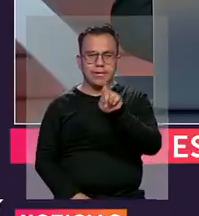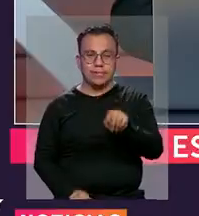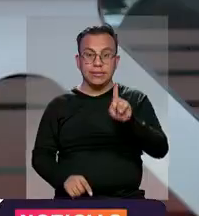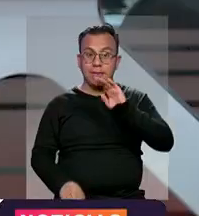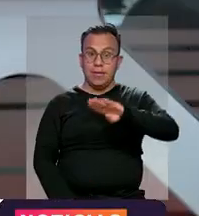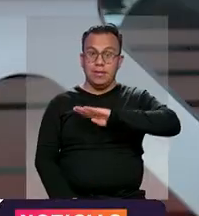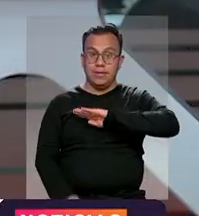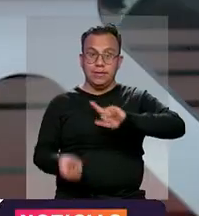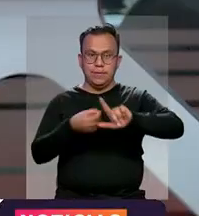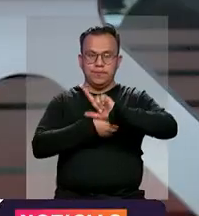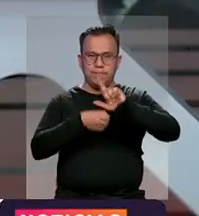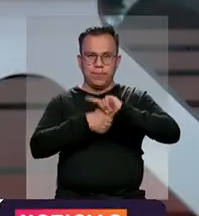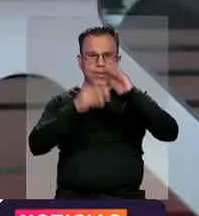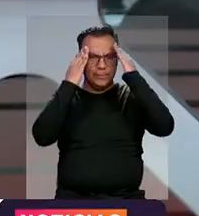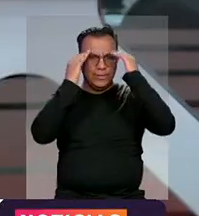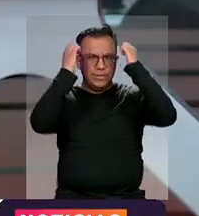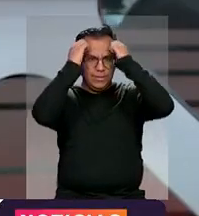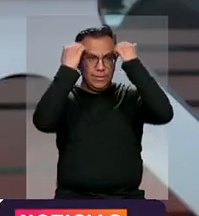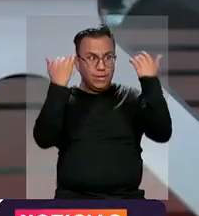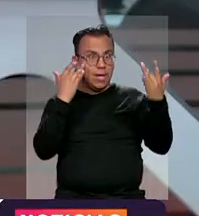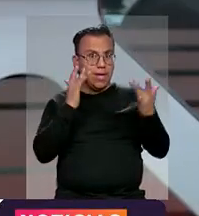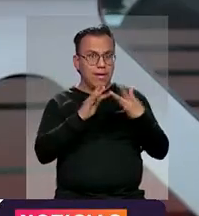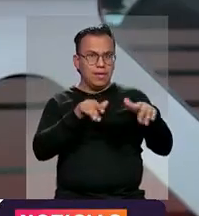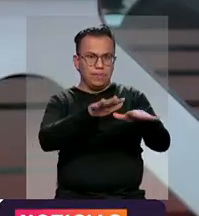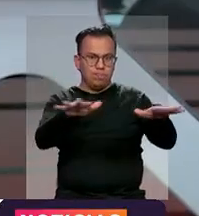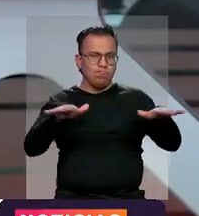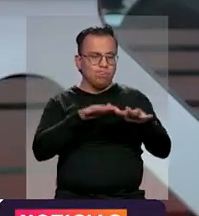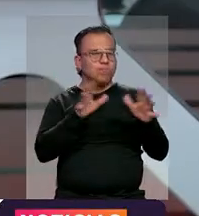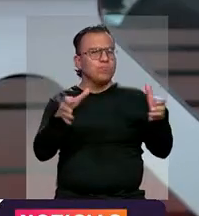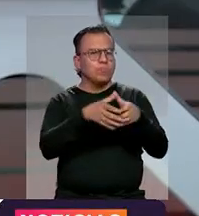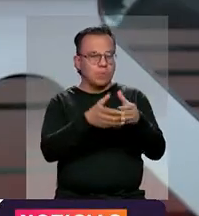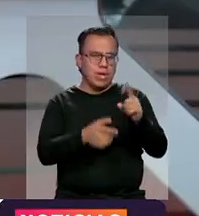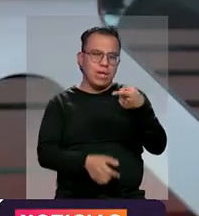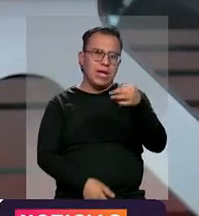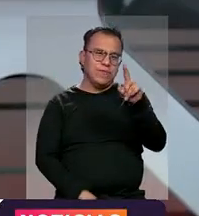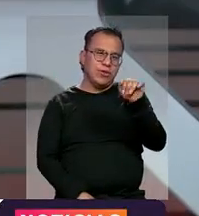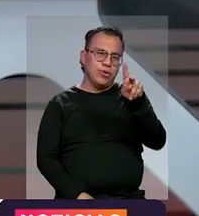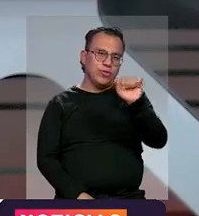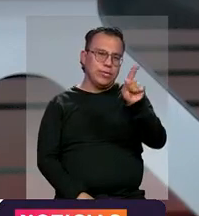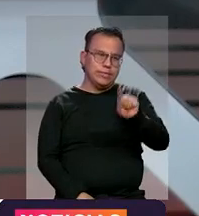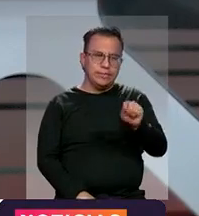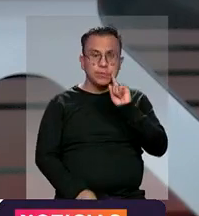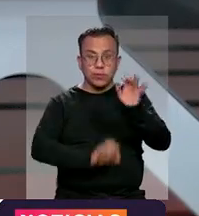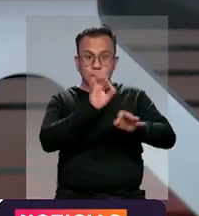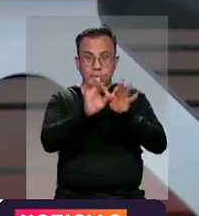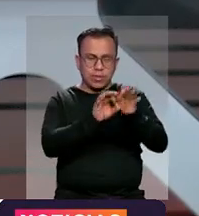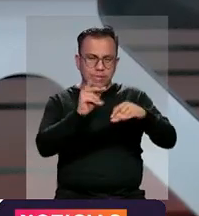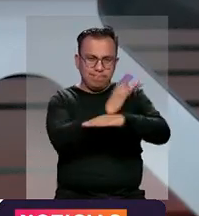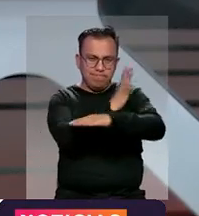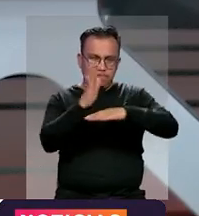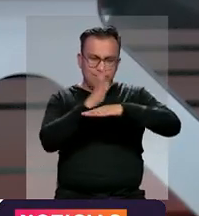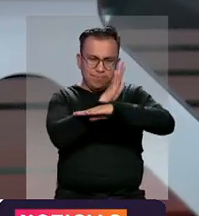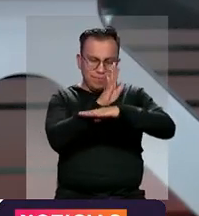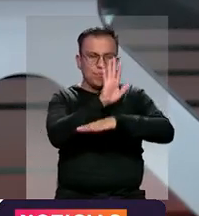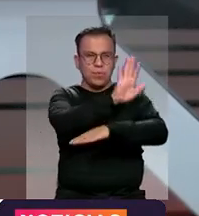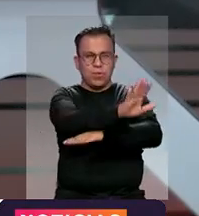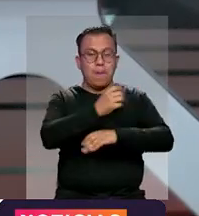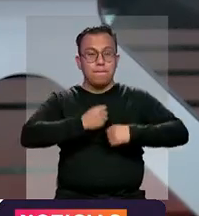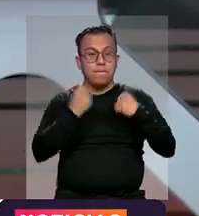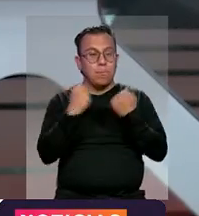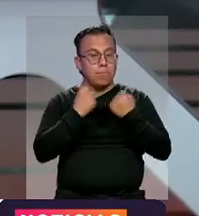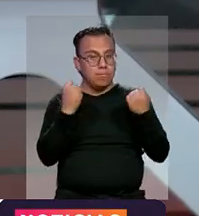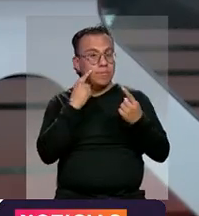La alcaldía local San Cristóbal adelantó un operativo en el sector conocido como Gaviotas, en la zona de reserva forestal del Bosque Oriental de